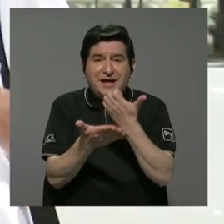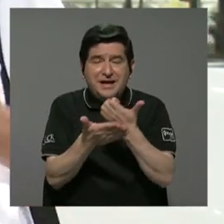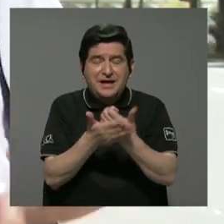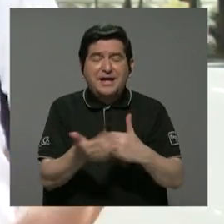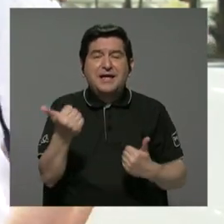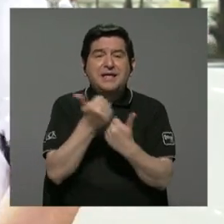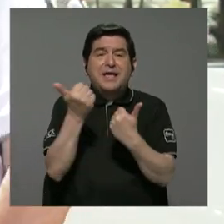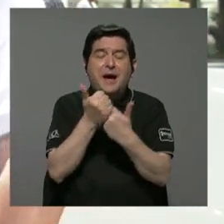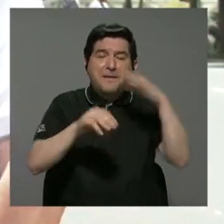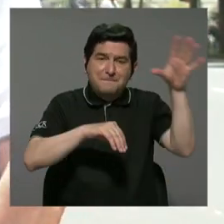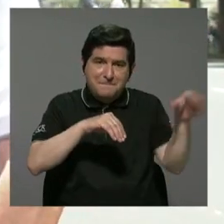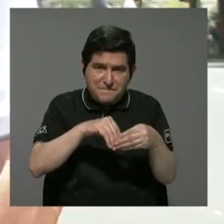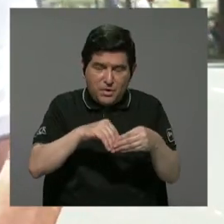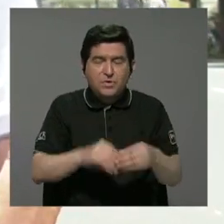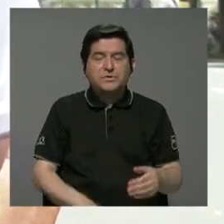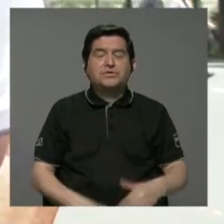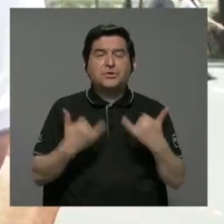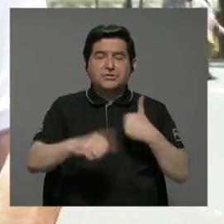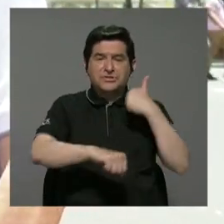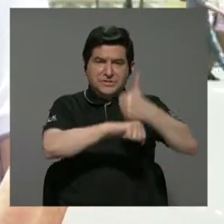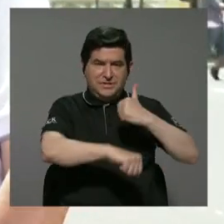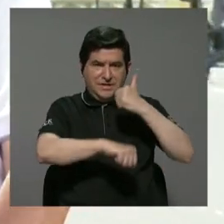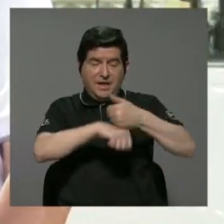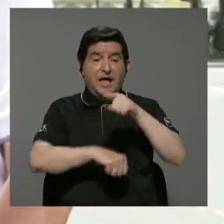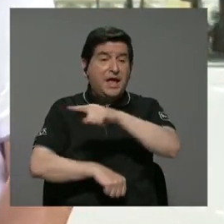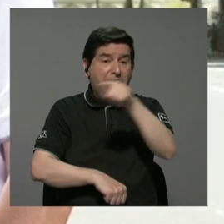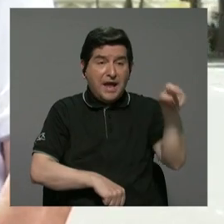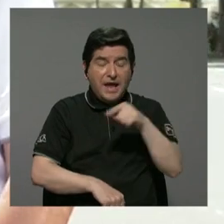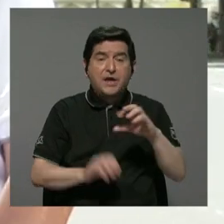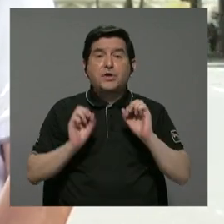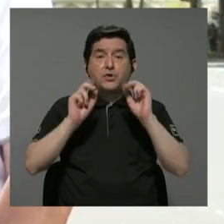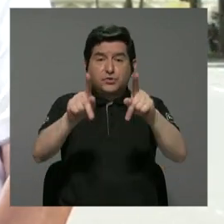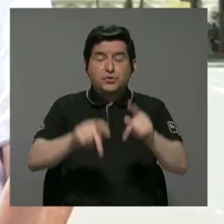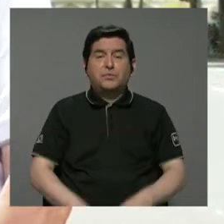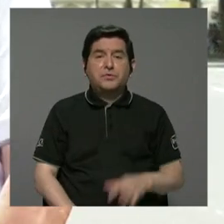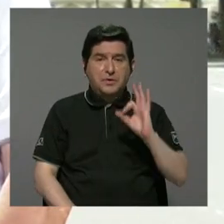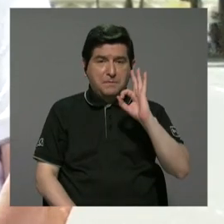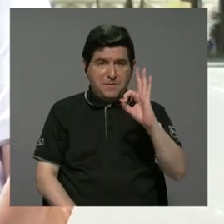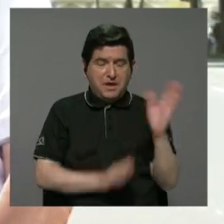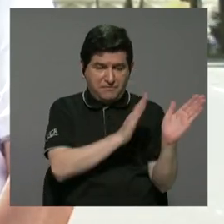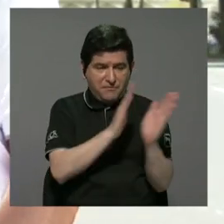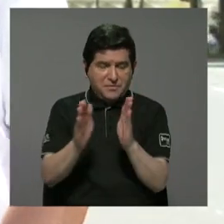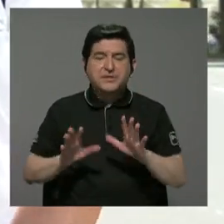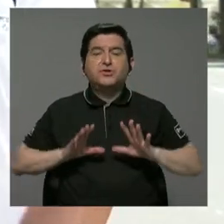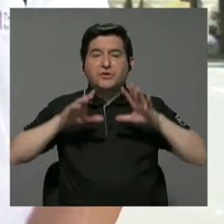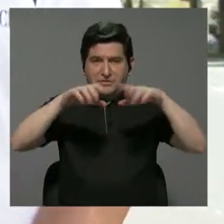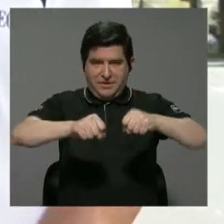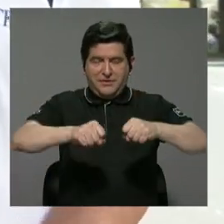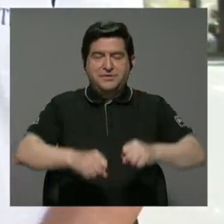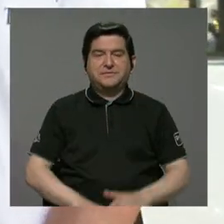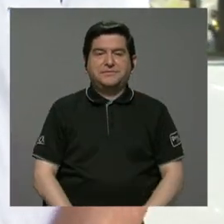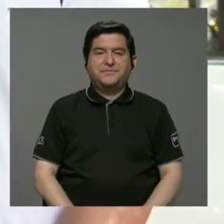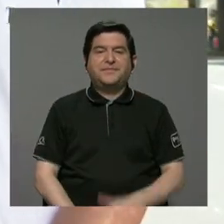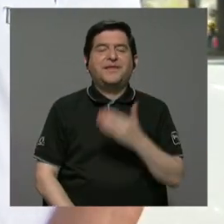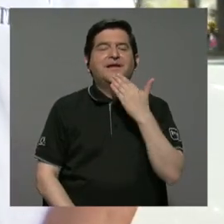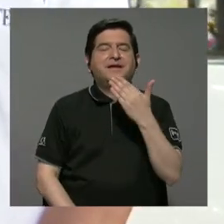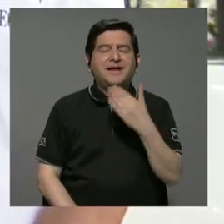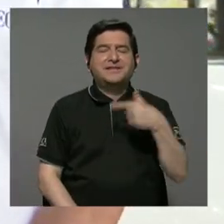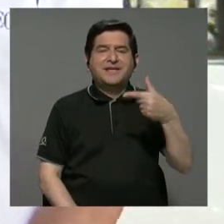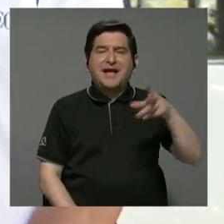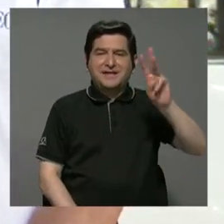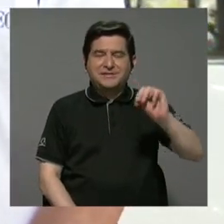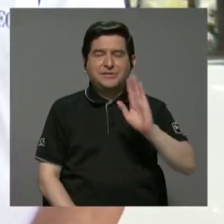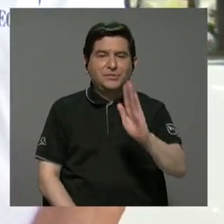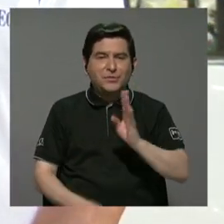de apoyo adicionales como los que hemos venido creando para que ellos tengan oportunidades de formarse bien y de graduarse. Don Gerardo, muchas gracias por sus